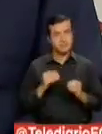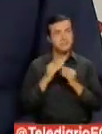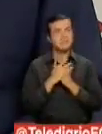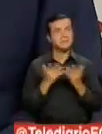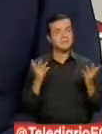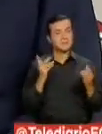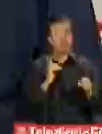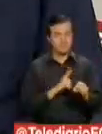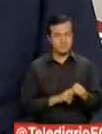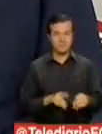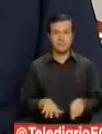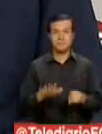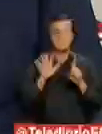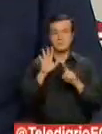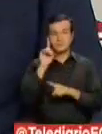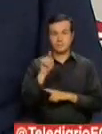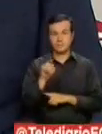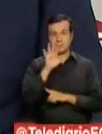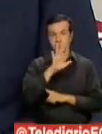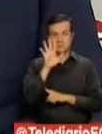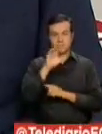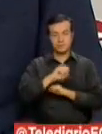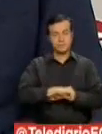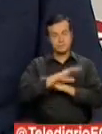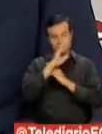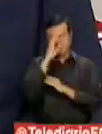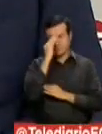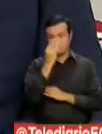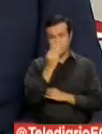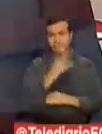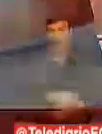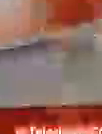a partir de las 6:55 de la mañana. Buen día.